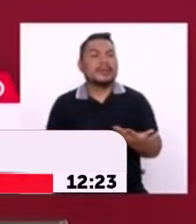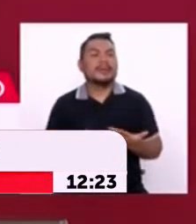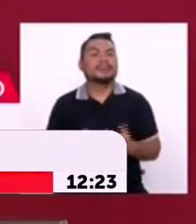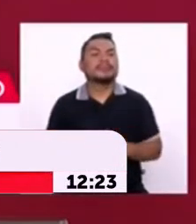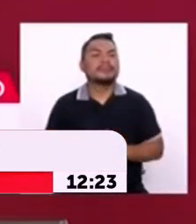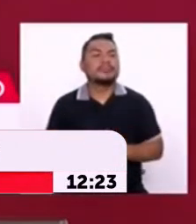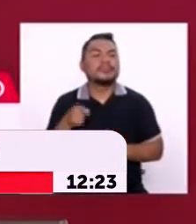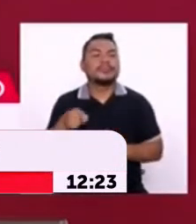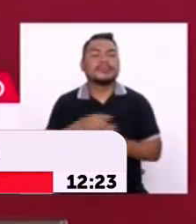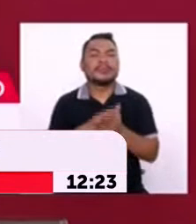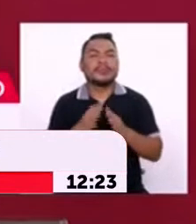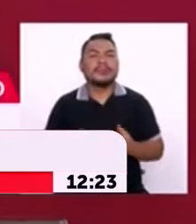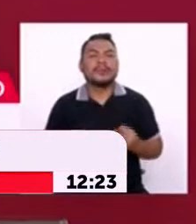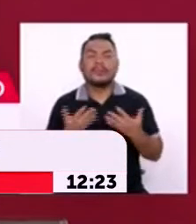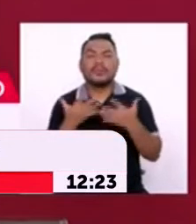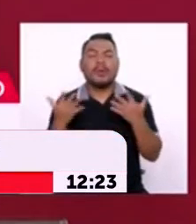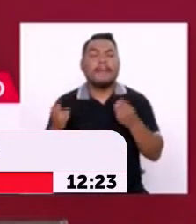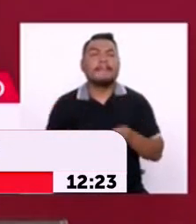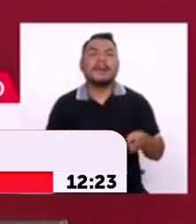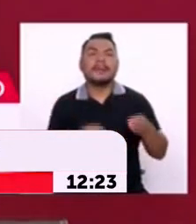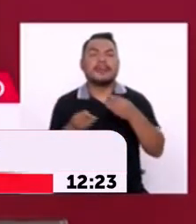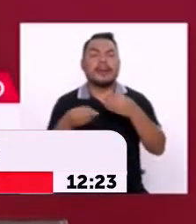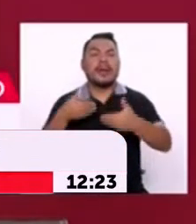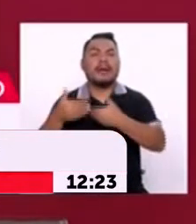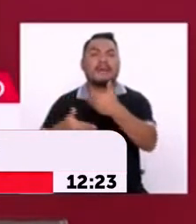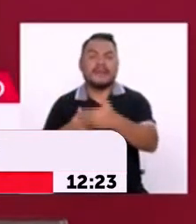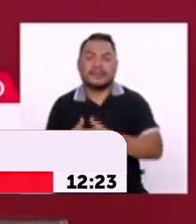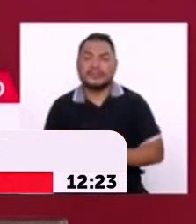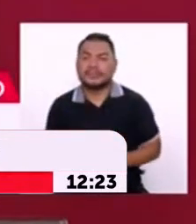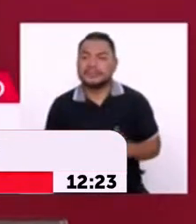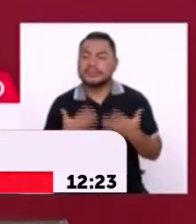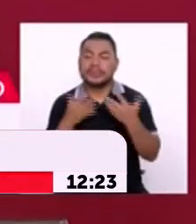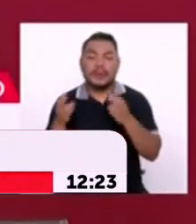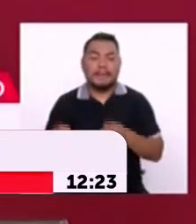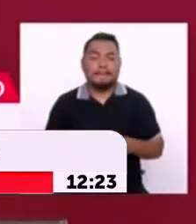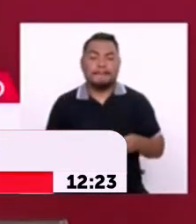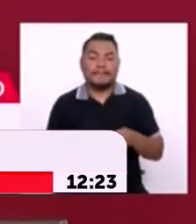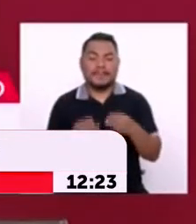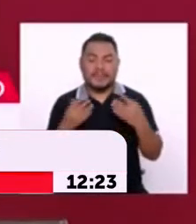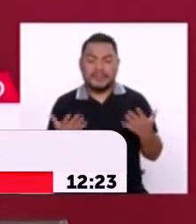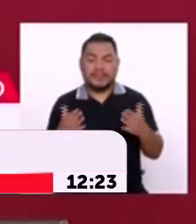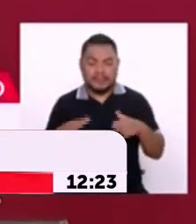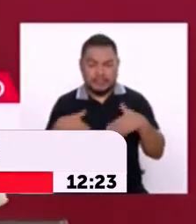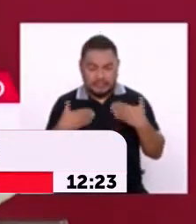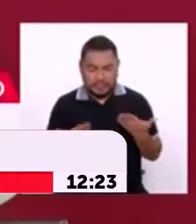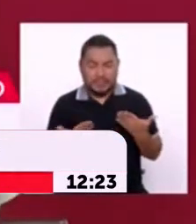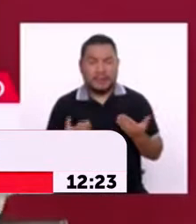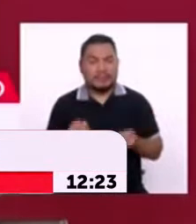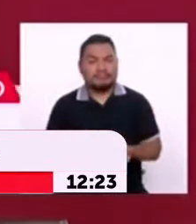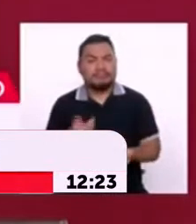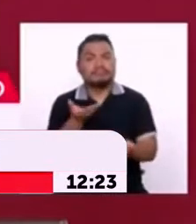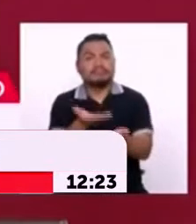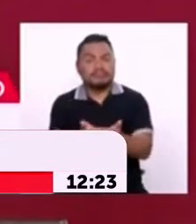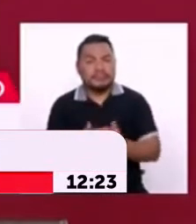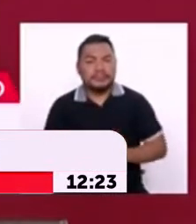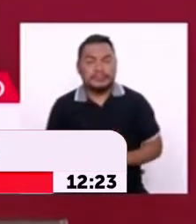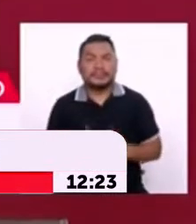estabilidad, sin lo cual no hay forma de avanzar, no hay forma de poder